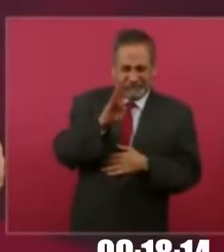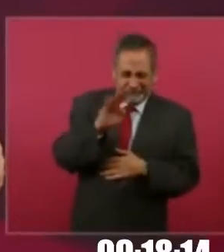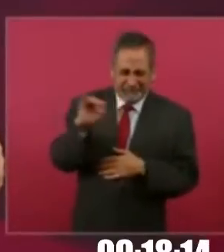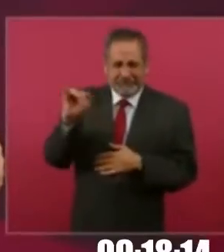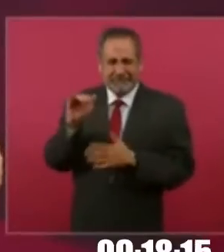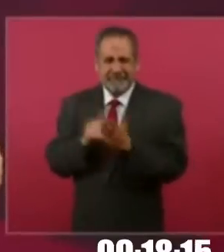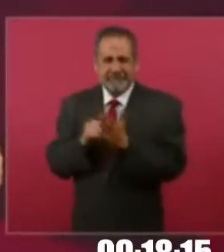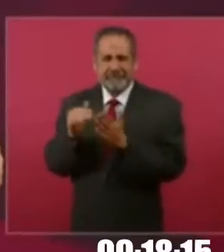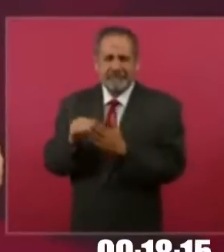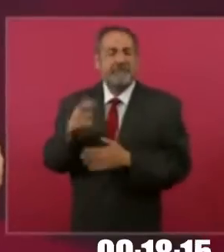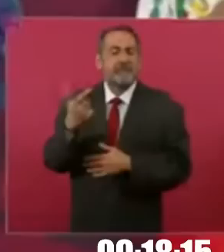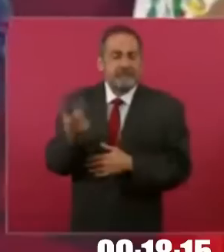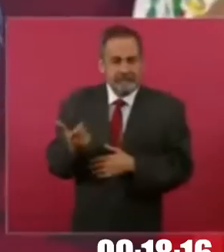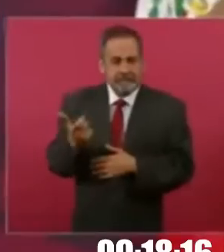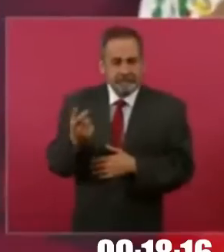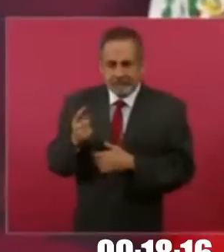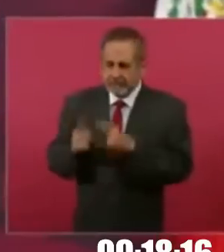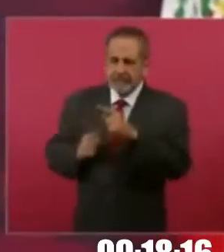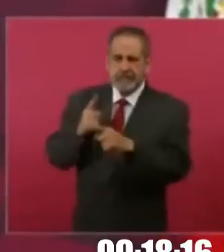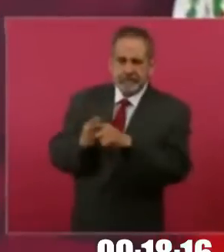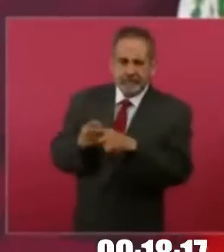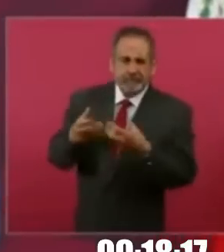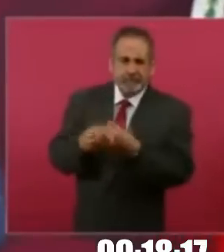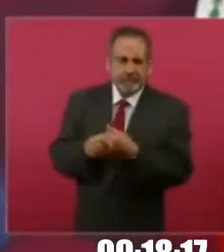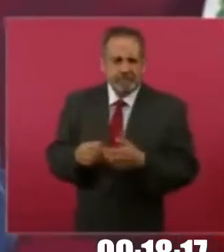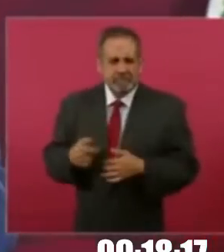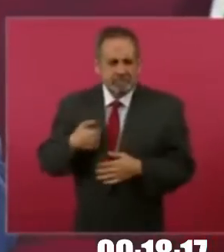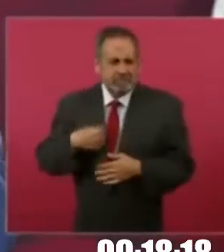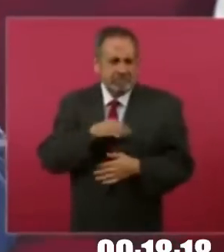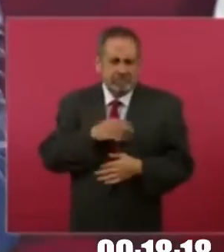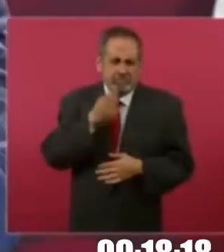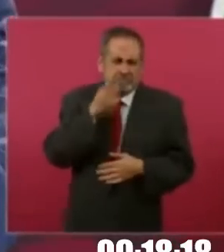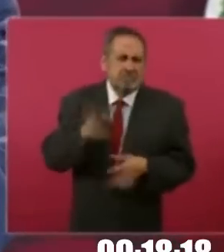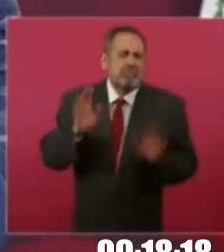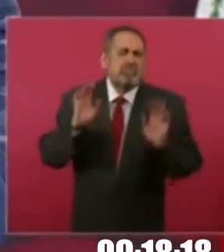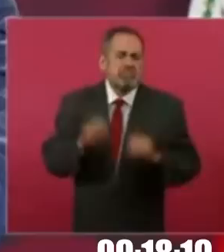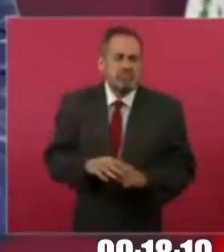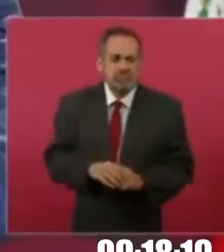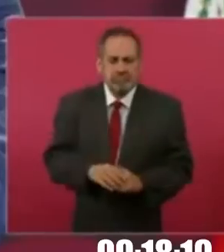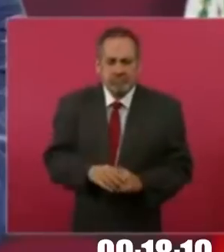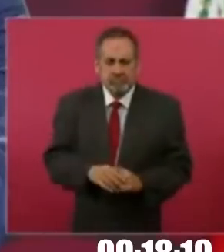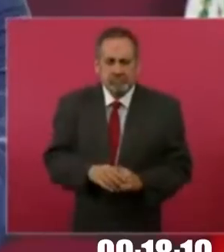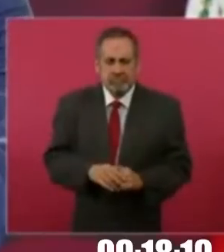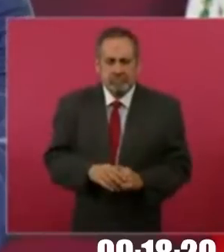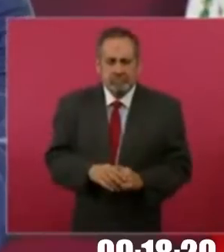pesos más y yo podría decir y al final